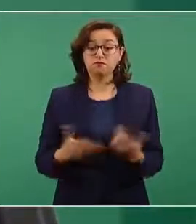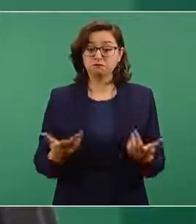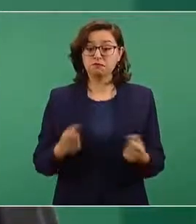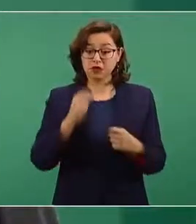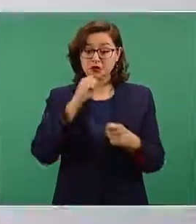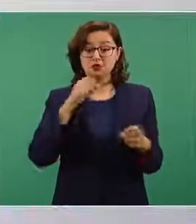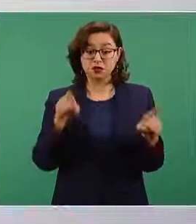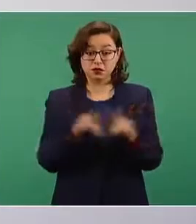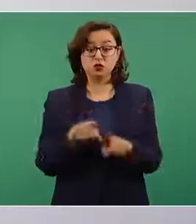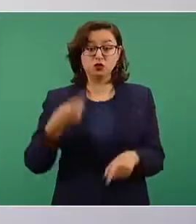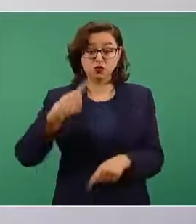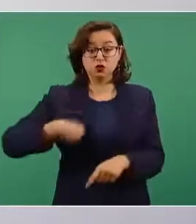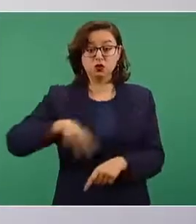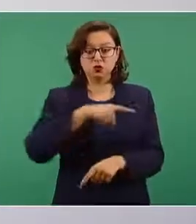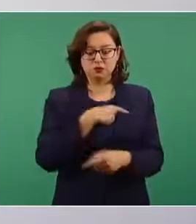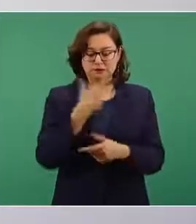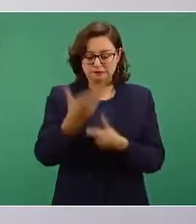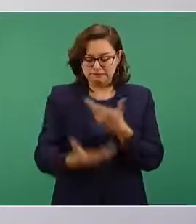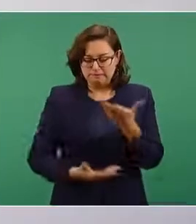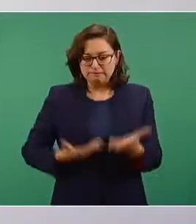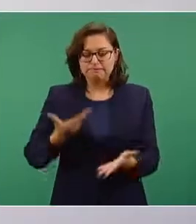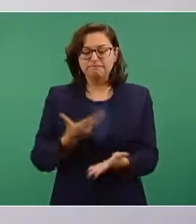perdón, ofrecer disculpas